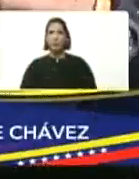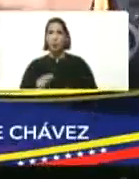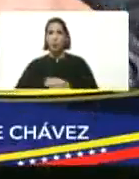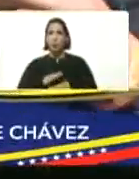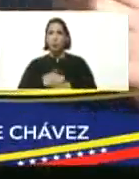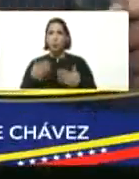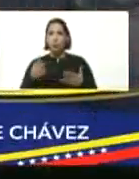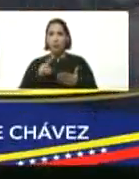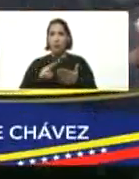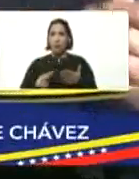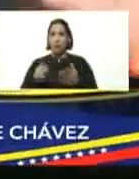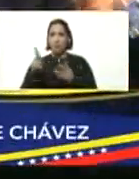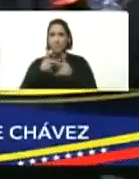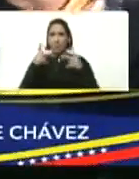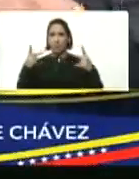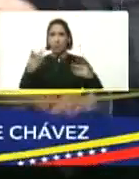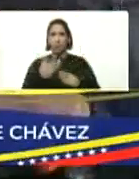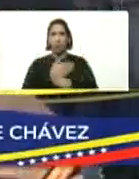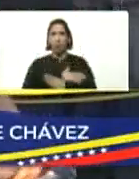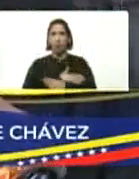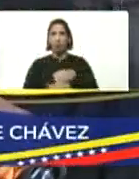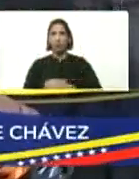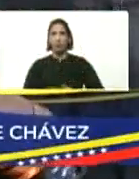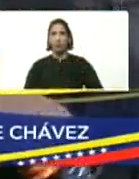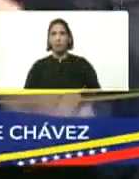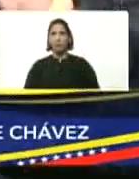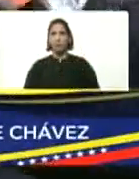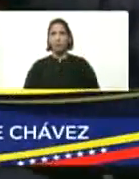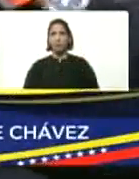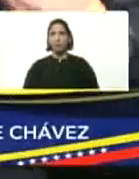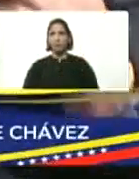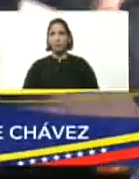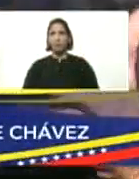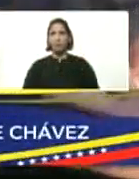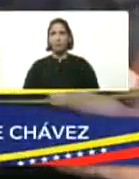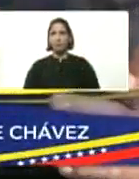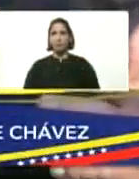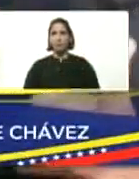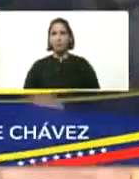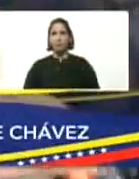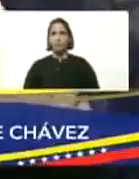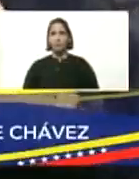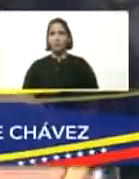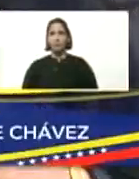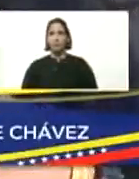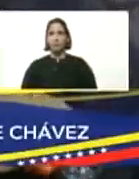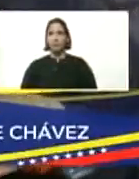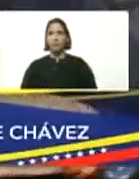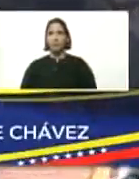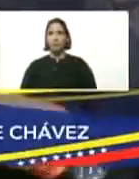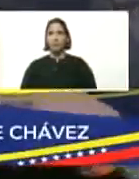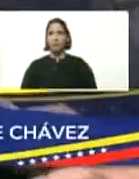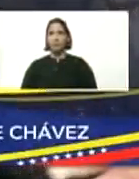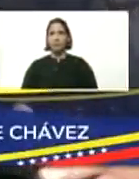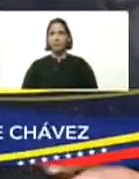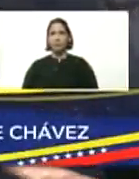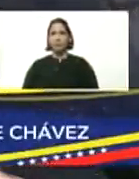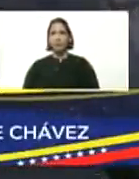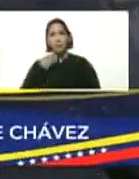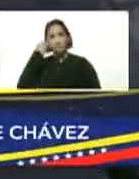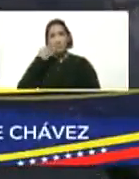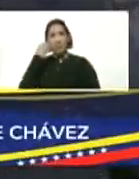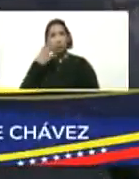leía un periódico antes que la tinta era de agua, se te quedaban las manos entintadas, aquel olor te llevaba a otra cosa. Creo mucho en